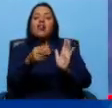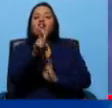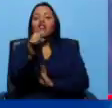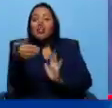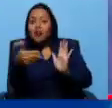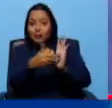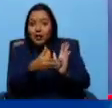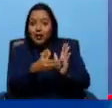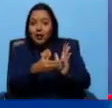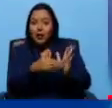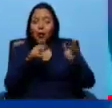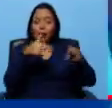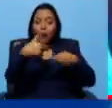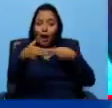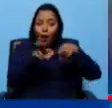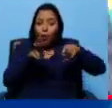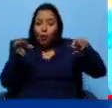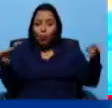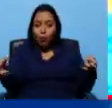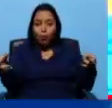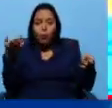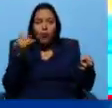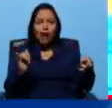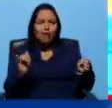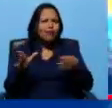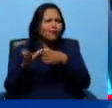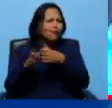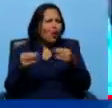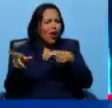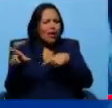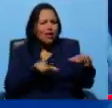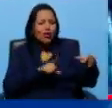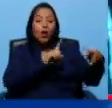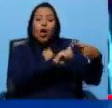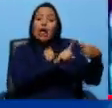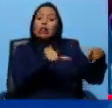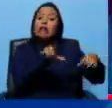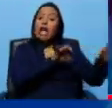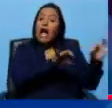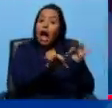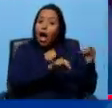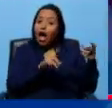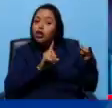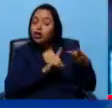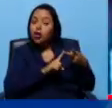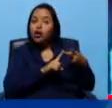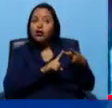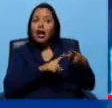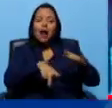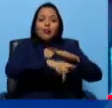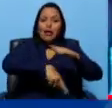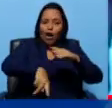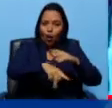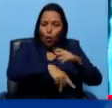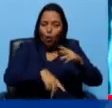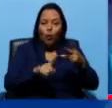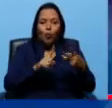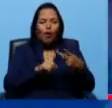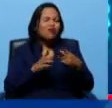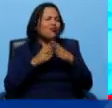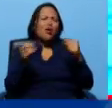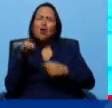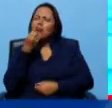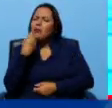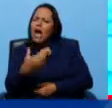cuadrados y todos los espacios recuperados, el teatro, las áreas, el preescolar, todo